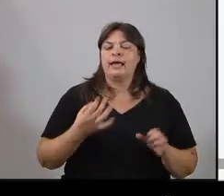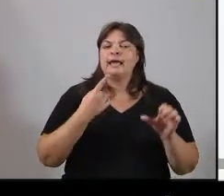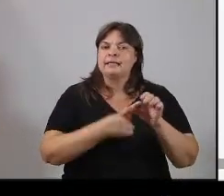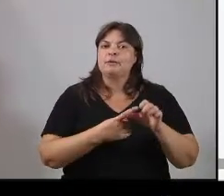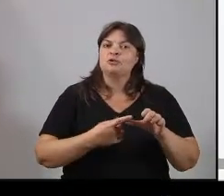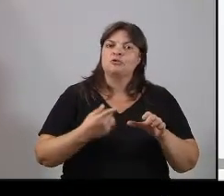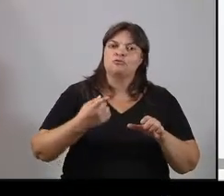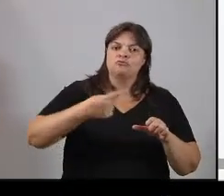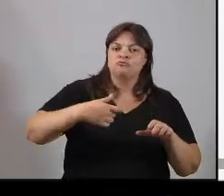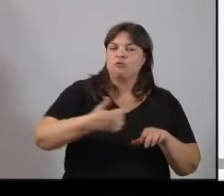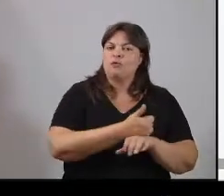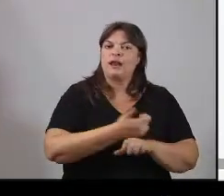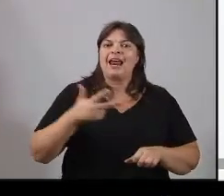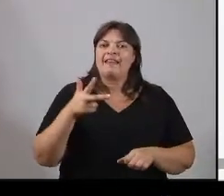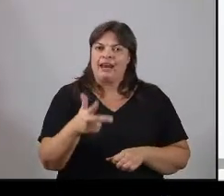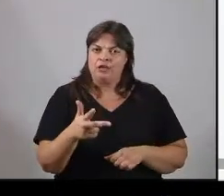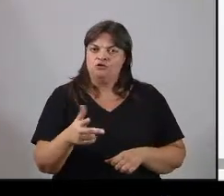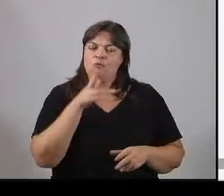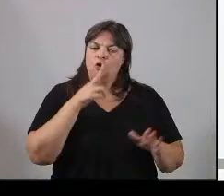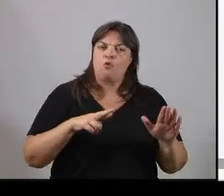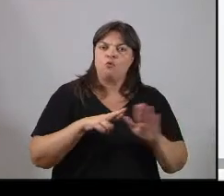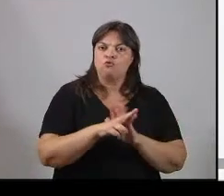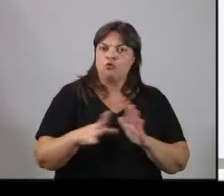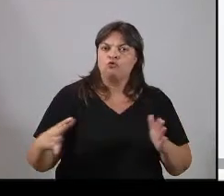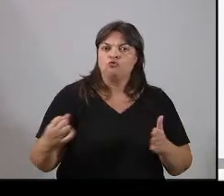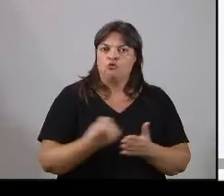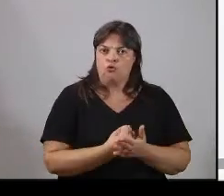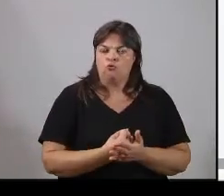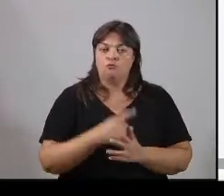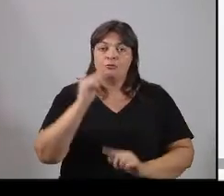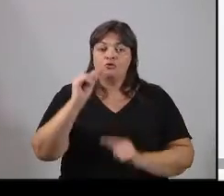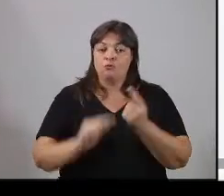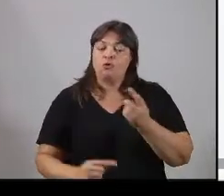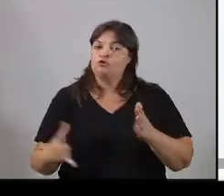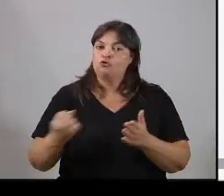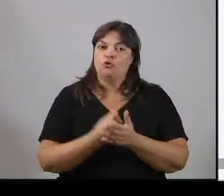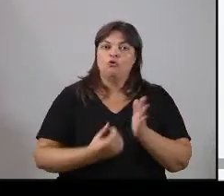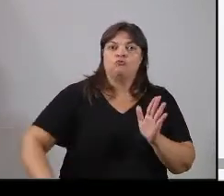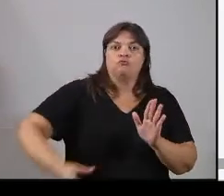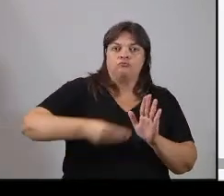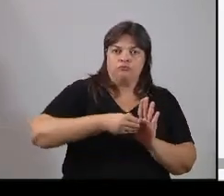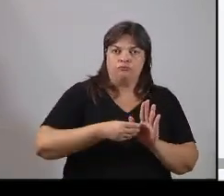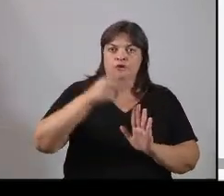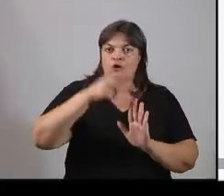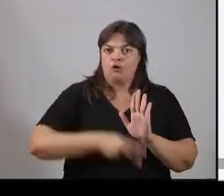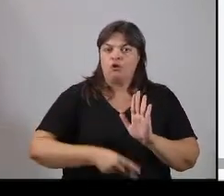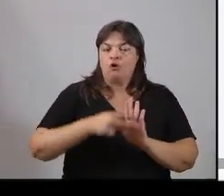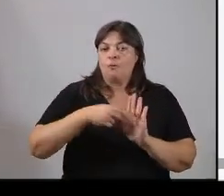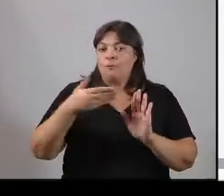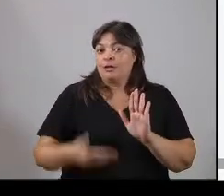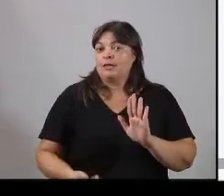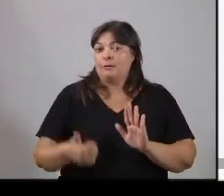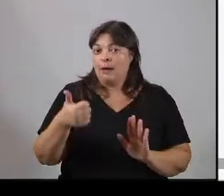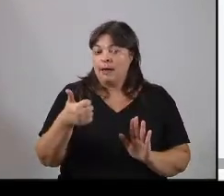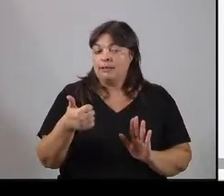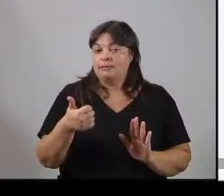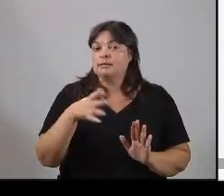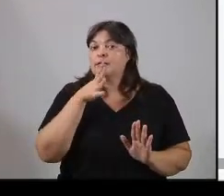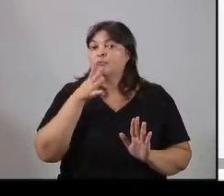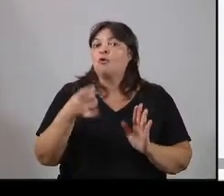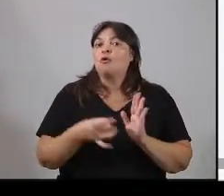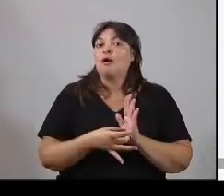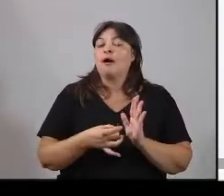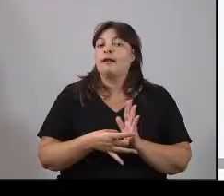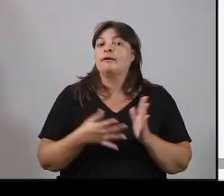todos esos recursos, a poder plasmarlos en esos presupuestos, en la norma más importante de nuestra región, para seguir